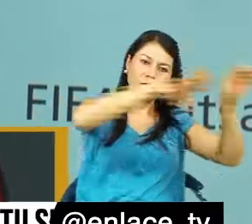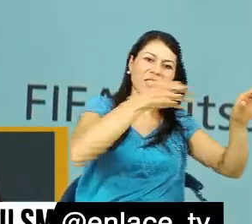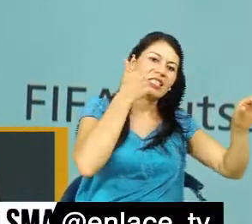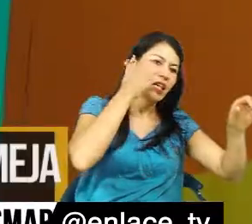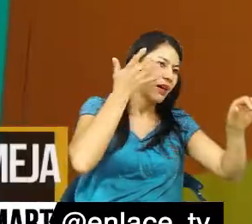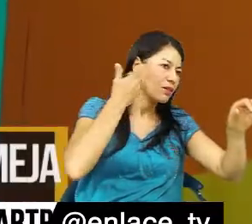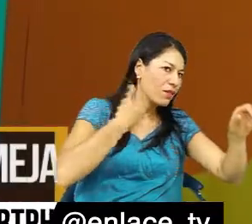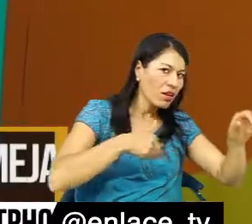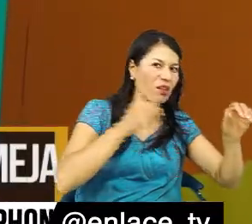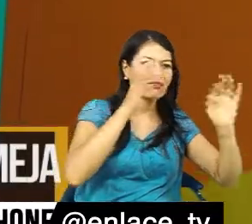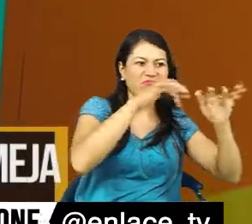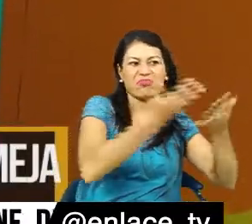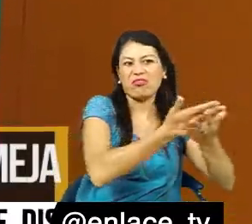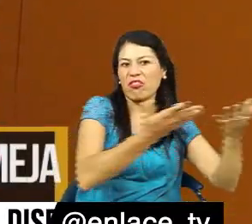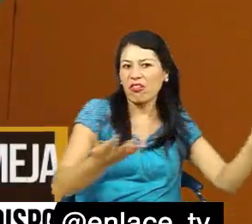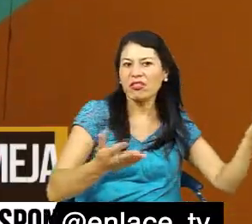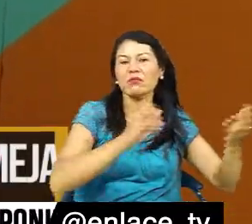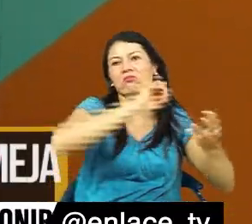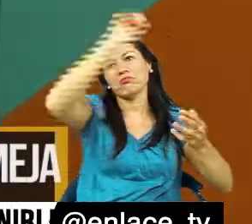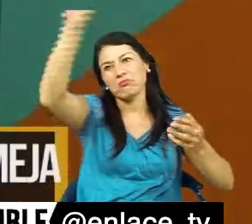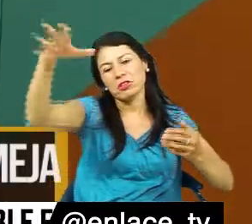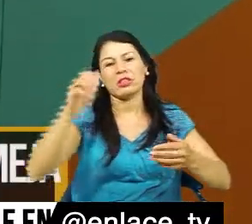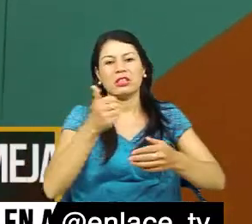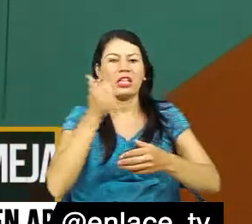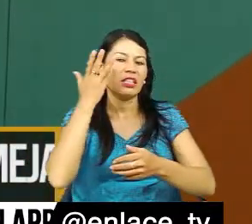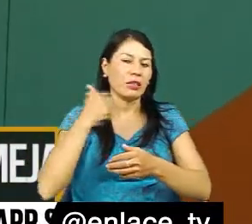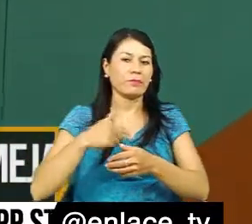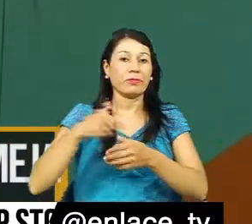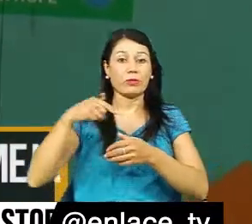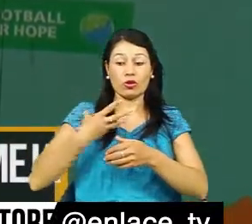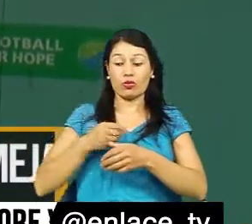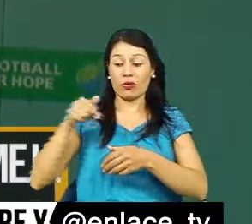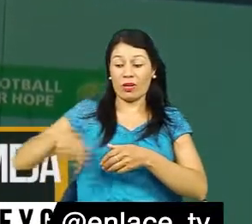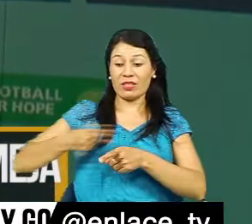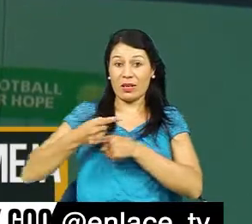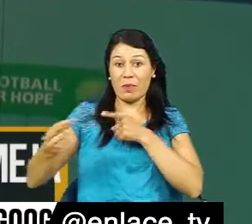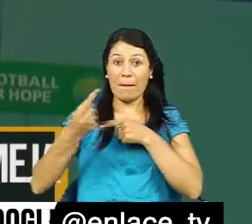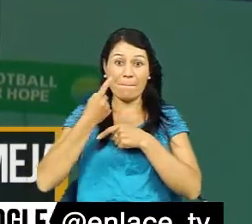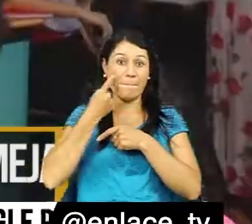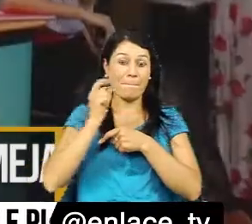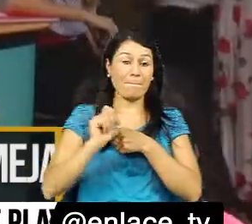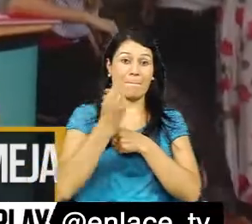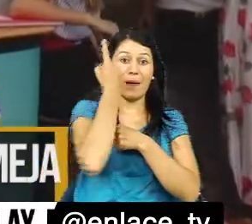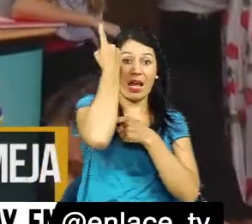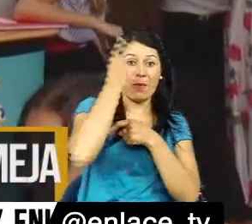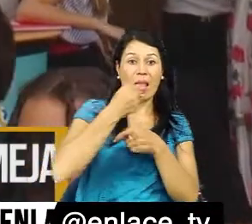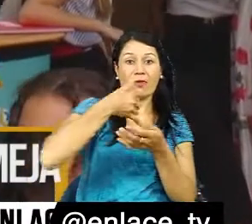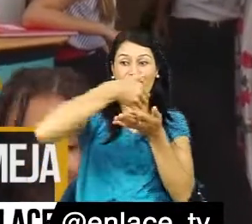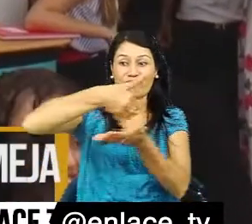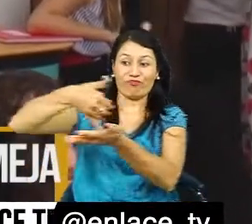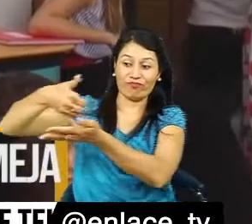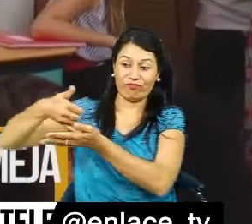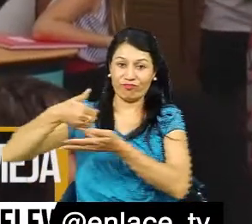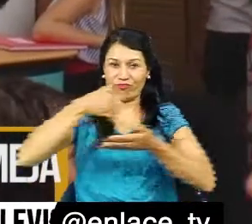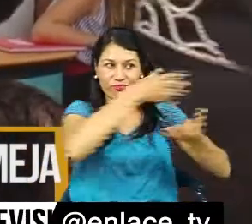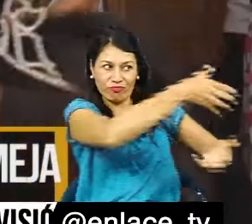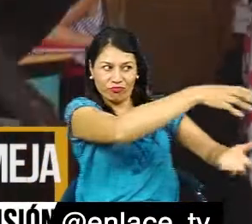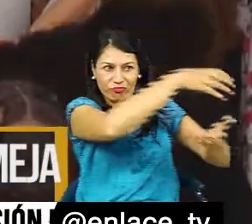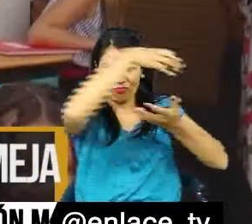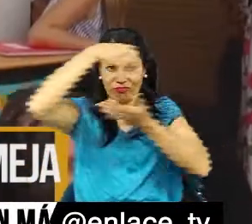los que quieran. Nosotros llevamos toda esta semana, fuimos los primeros en recibir el trofeo. El trofeo nos va a acompañar hasta el